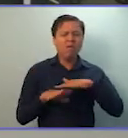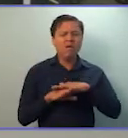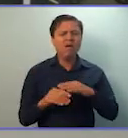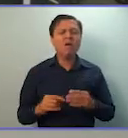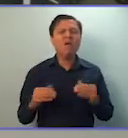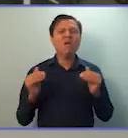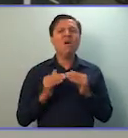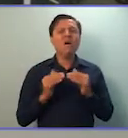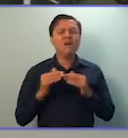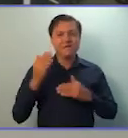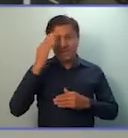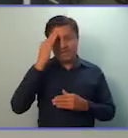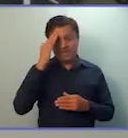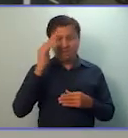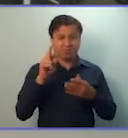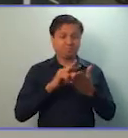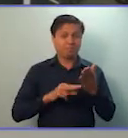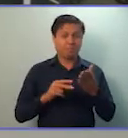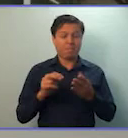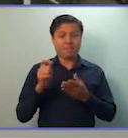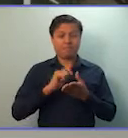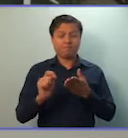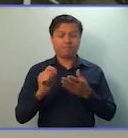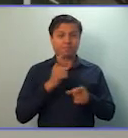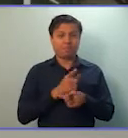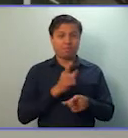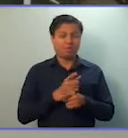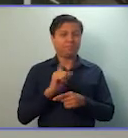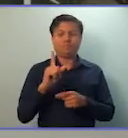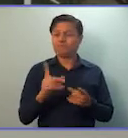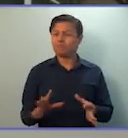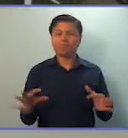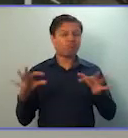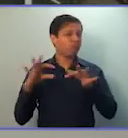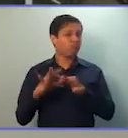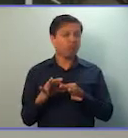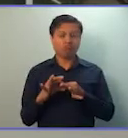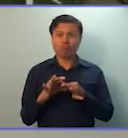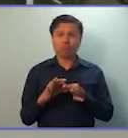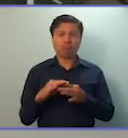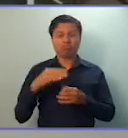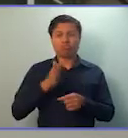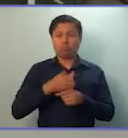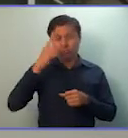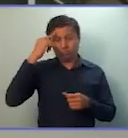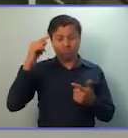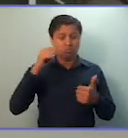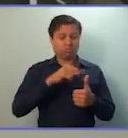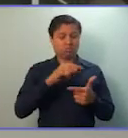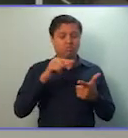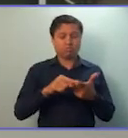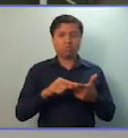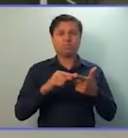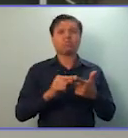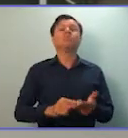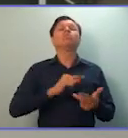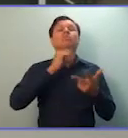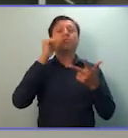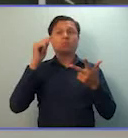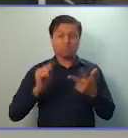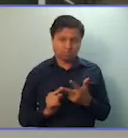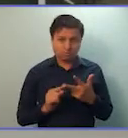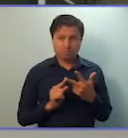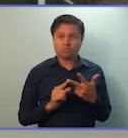de saber leer y escribir correctamente no debe estar afiliado a ningún partido político y además este el requisito